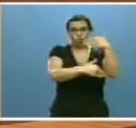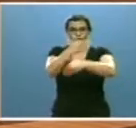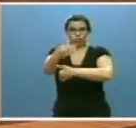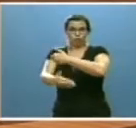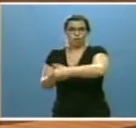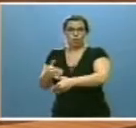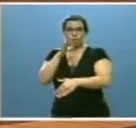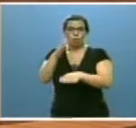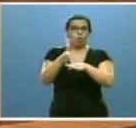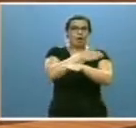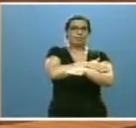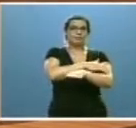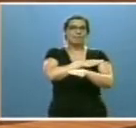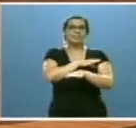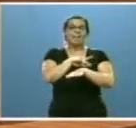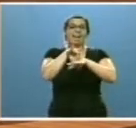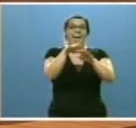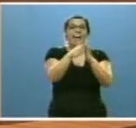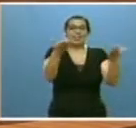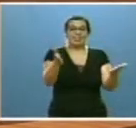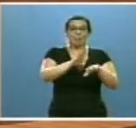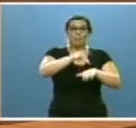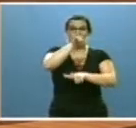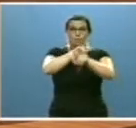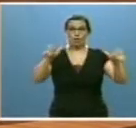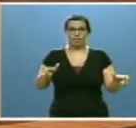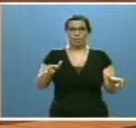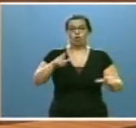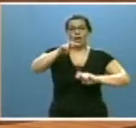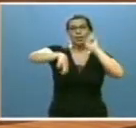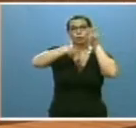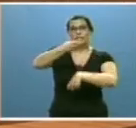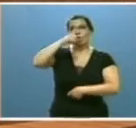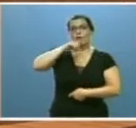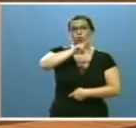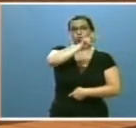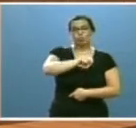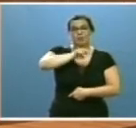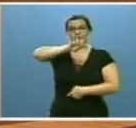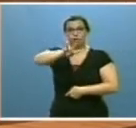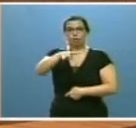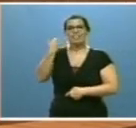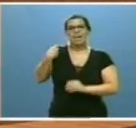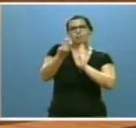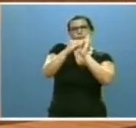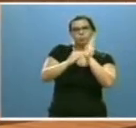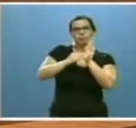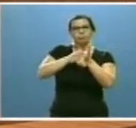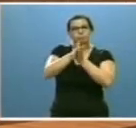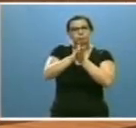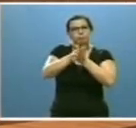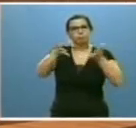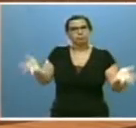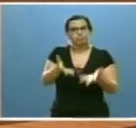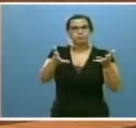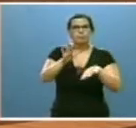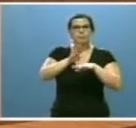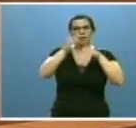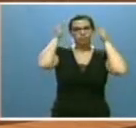que actualizamos en 2014 y que ya incluye medidas de estímulo dirigidas a las familias a los jóvenes ya los